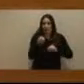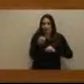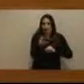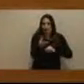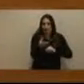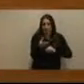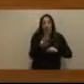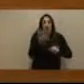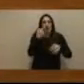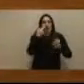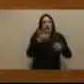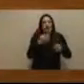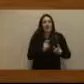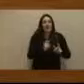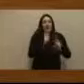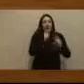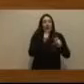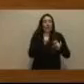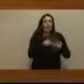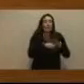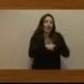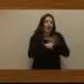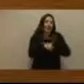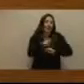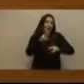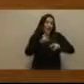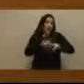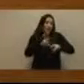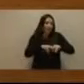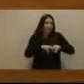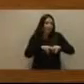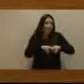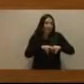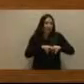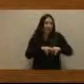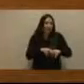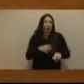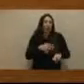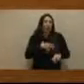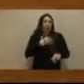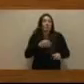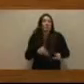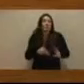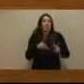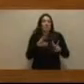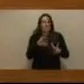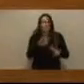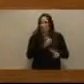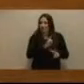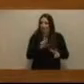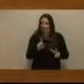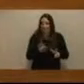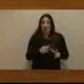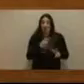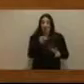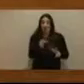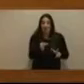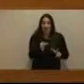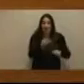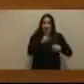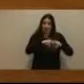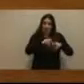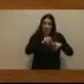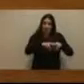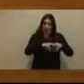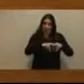la encomienda de gestión que haya realizado el Principado permita esta posibilidad. Sin que ningún responsable del